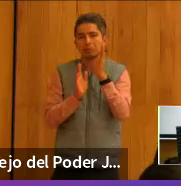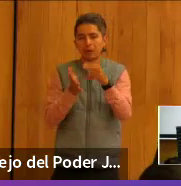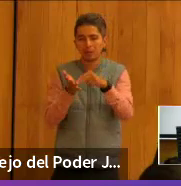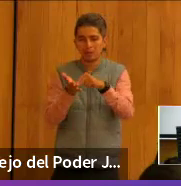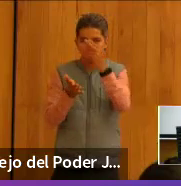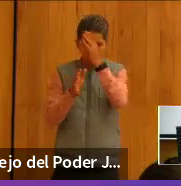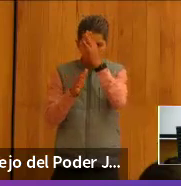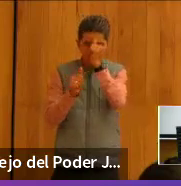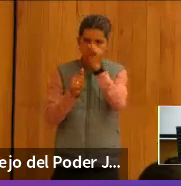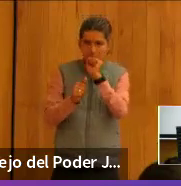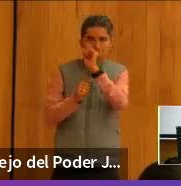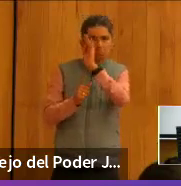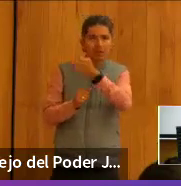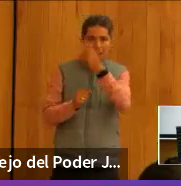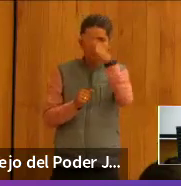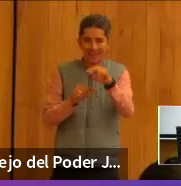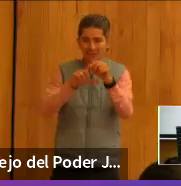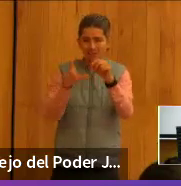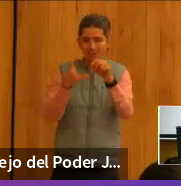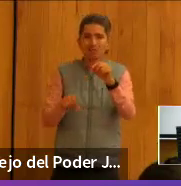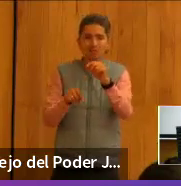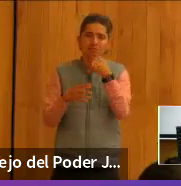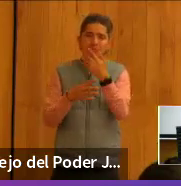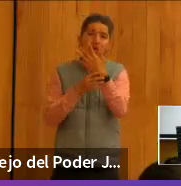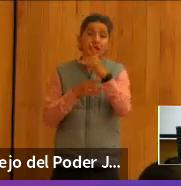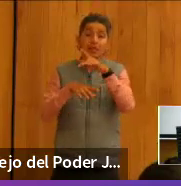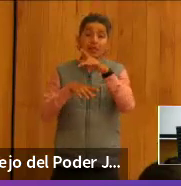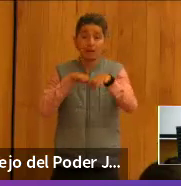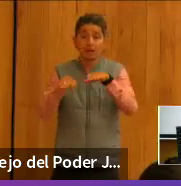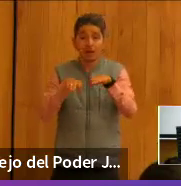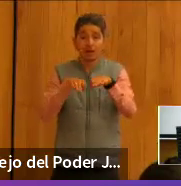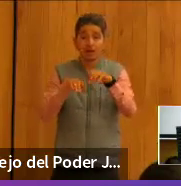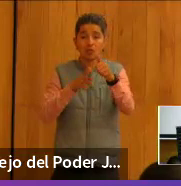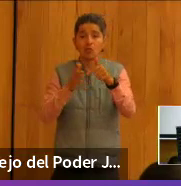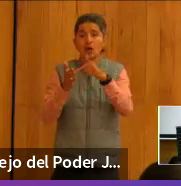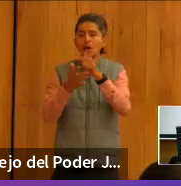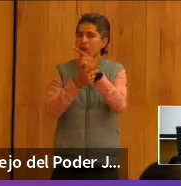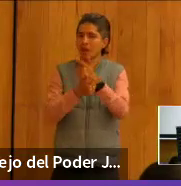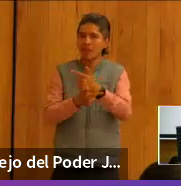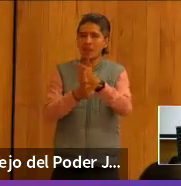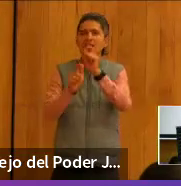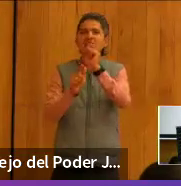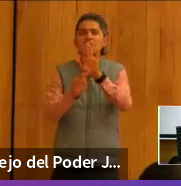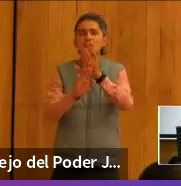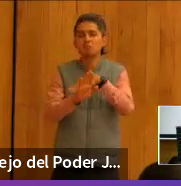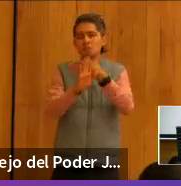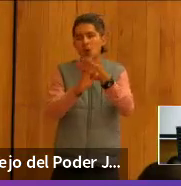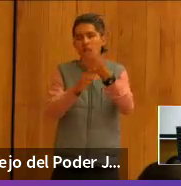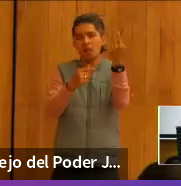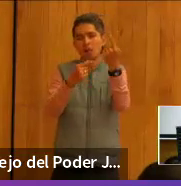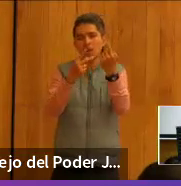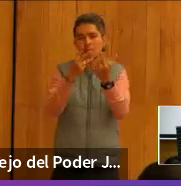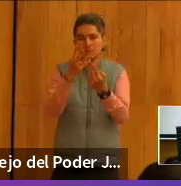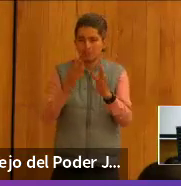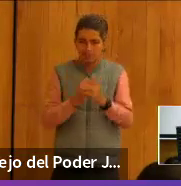el Estado mexicano, que consiste en que los espacios laborales deben de ser libres de violencia. Por lo que ve